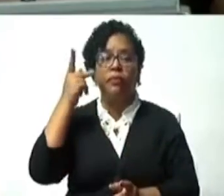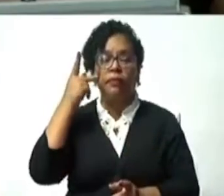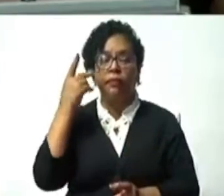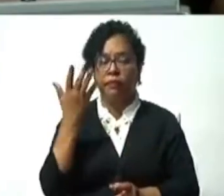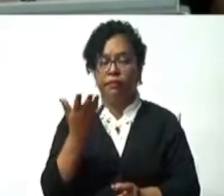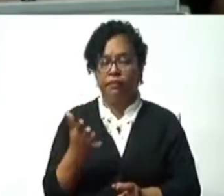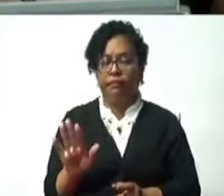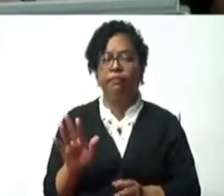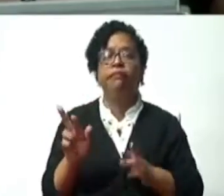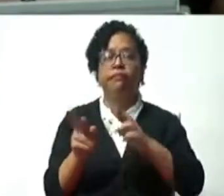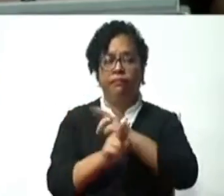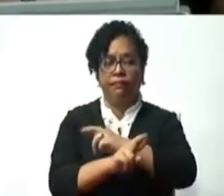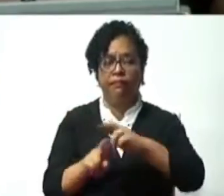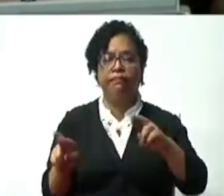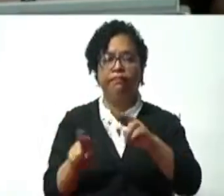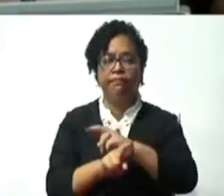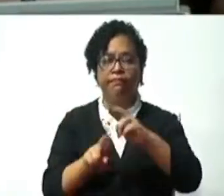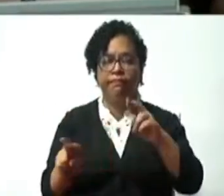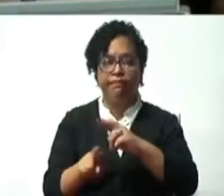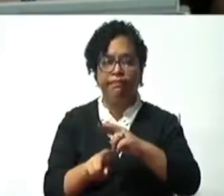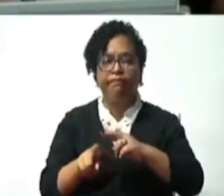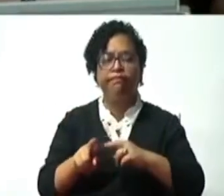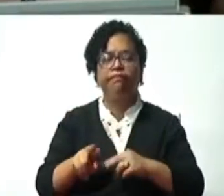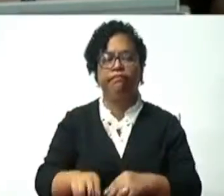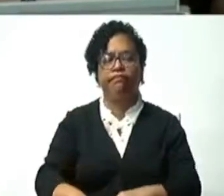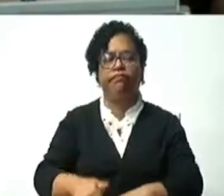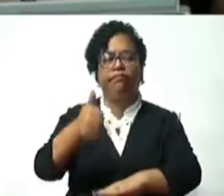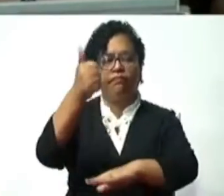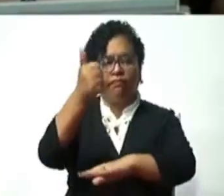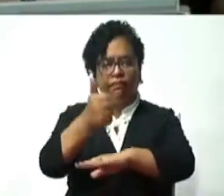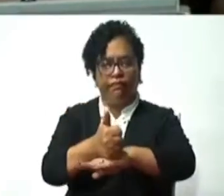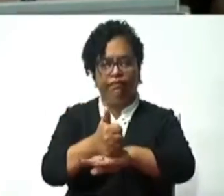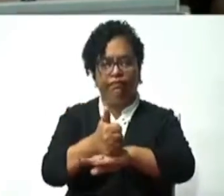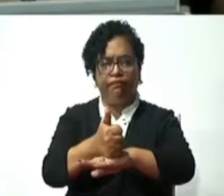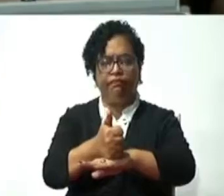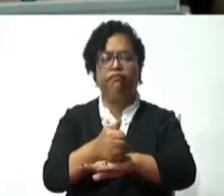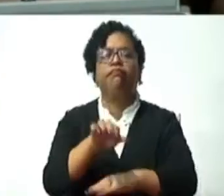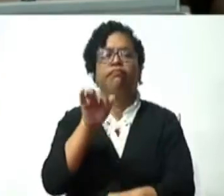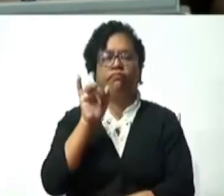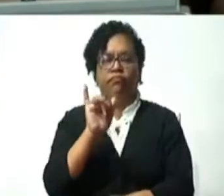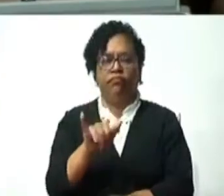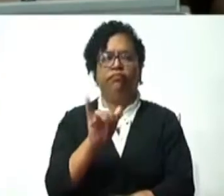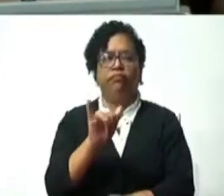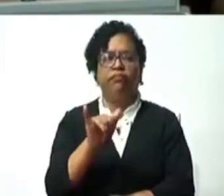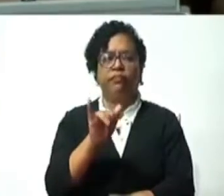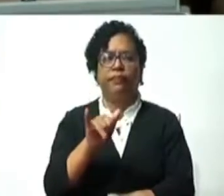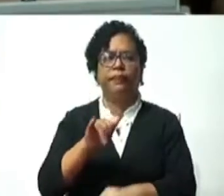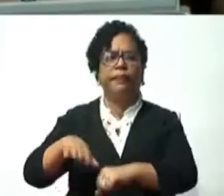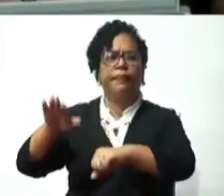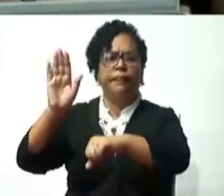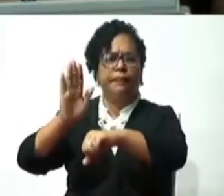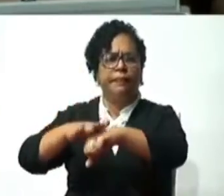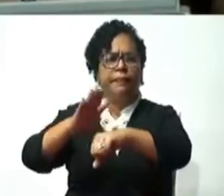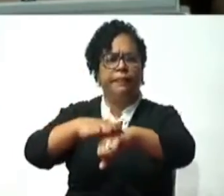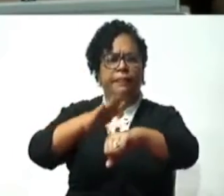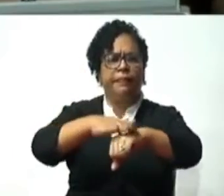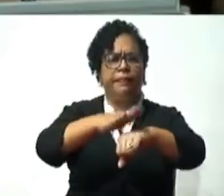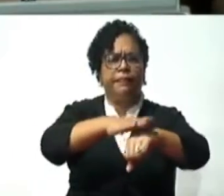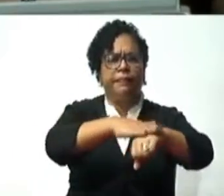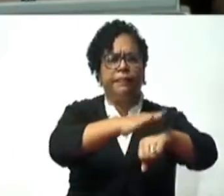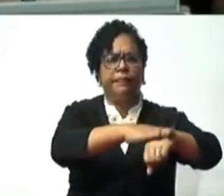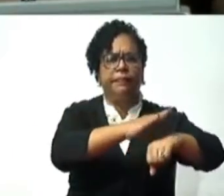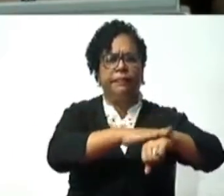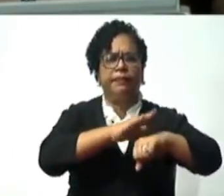el sitial que le corresponde. Estamos llamando a toda la militancia del